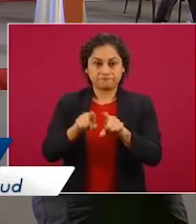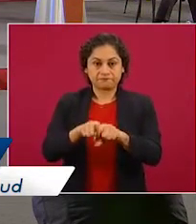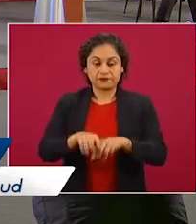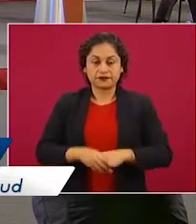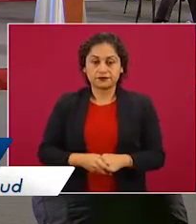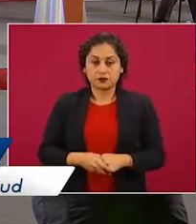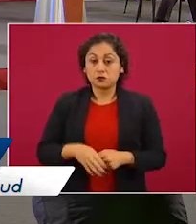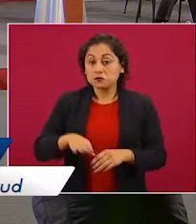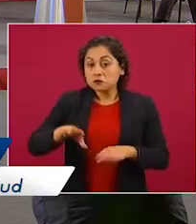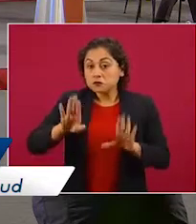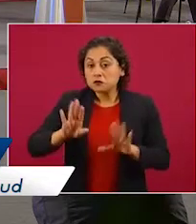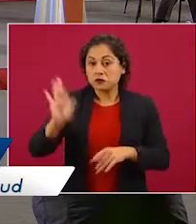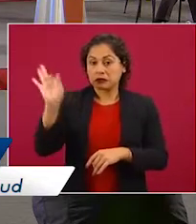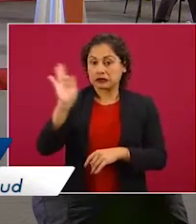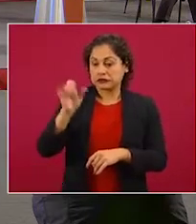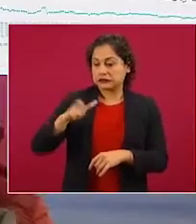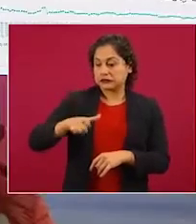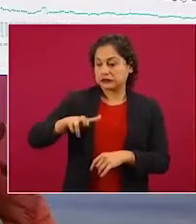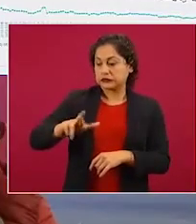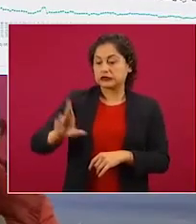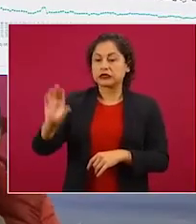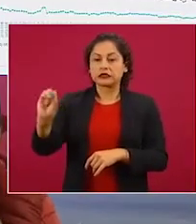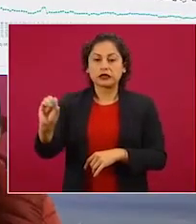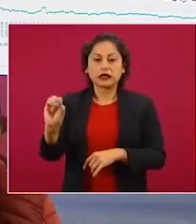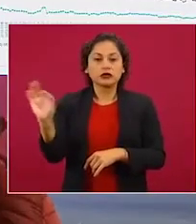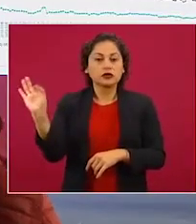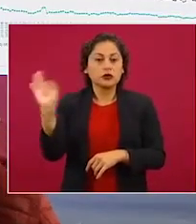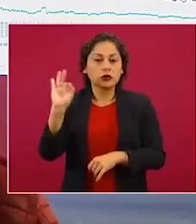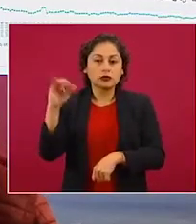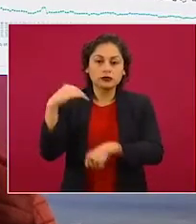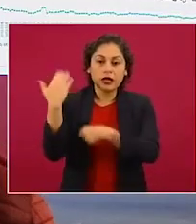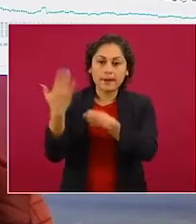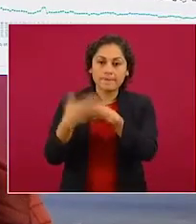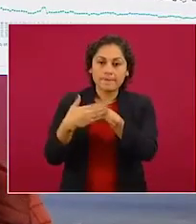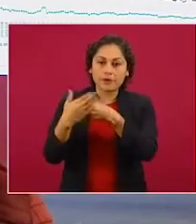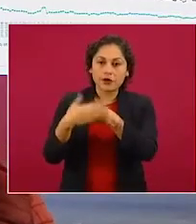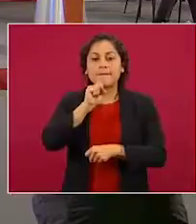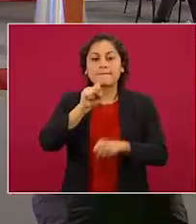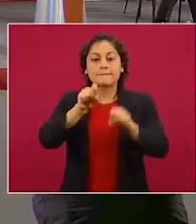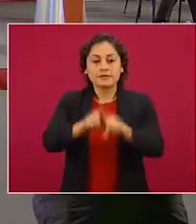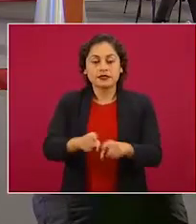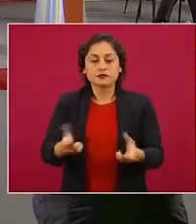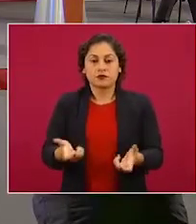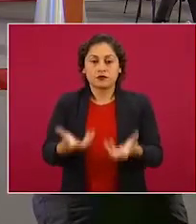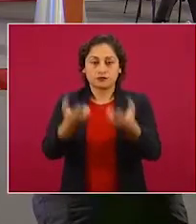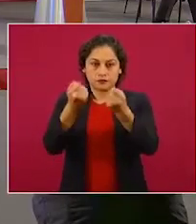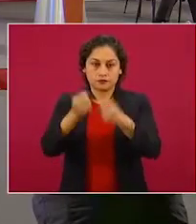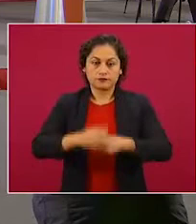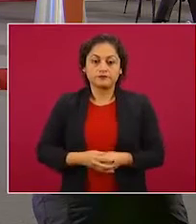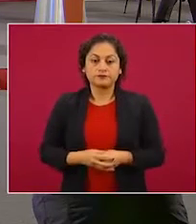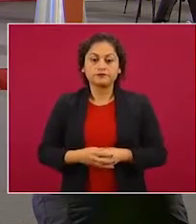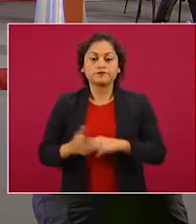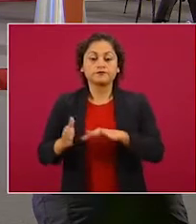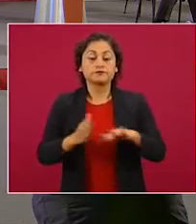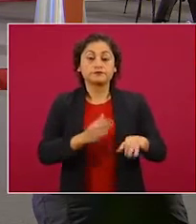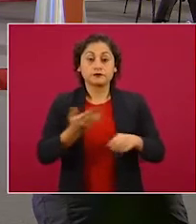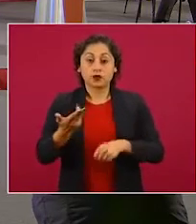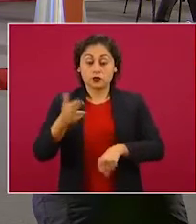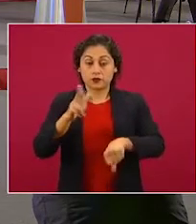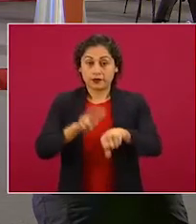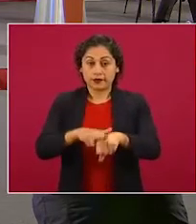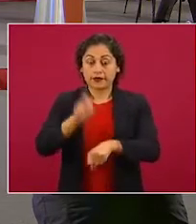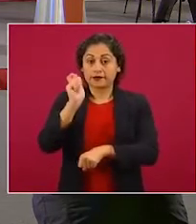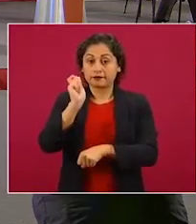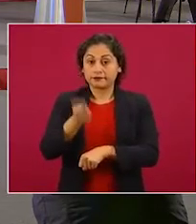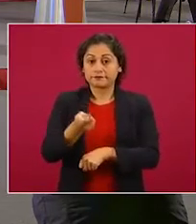sea uno de los estados que próximamente empieza a tener semáforos bertiz recalcó también la habilidad de las autoridades